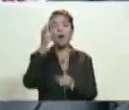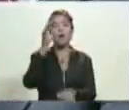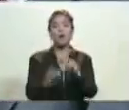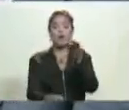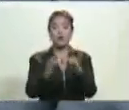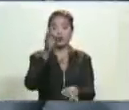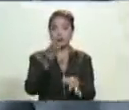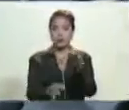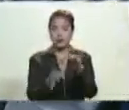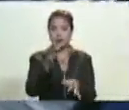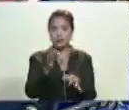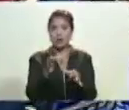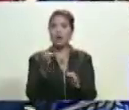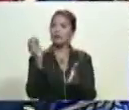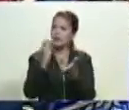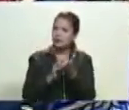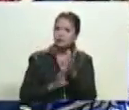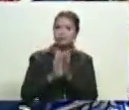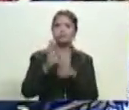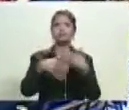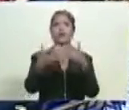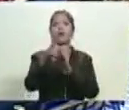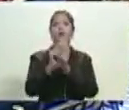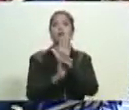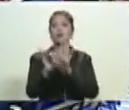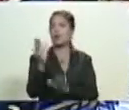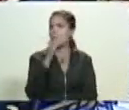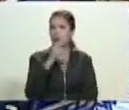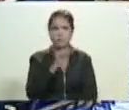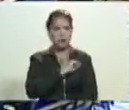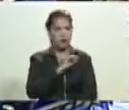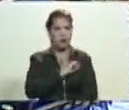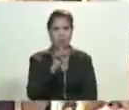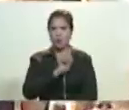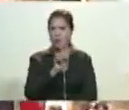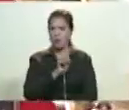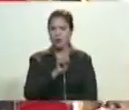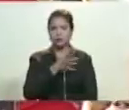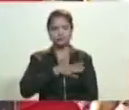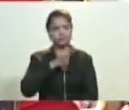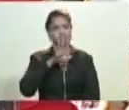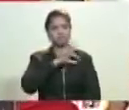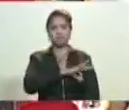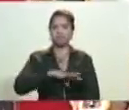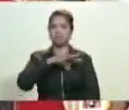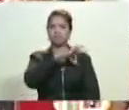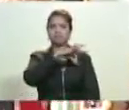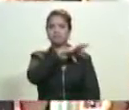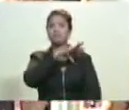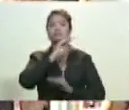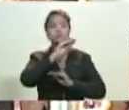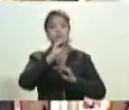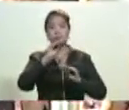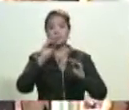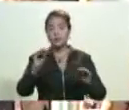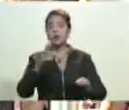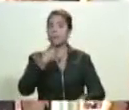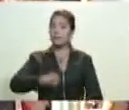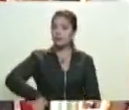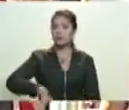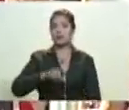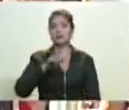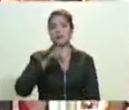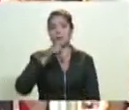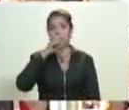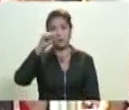justicia. Vamos a la renovación constitucional sin miedo. Vamos a la renovación espiritual que nos ha convocado nuestro